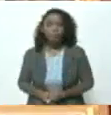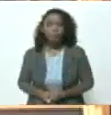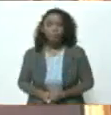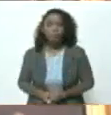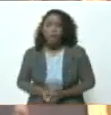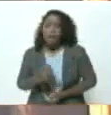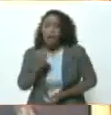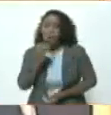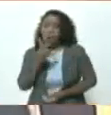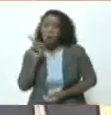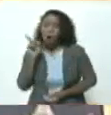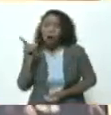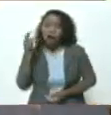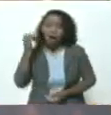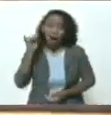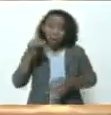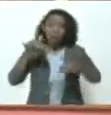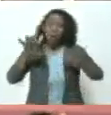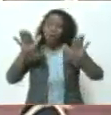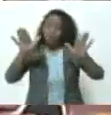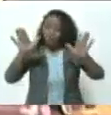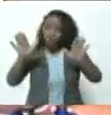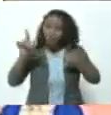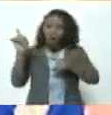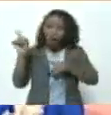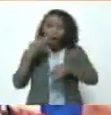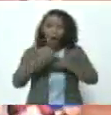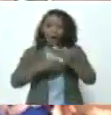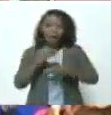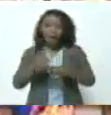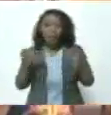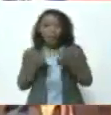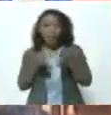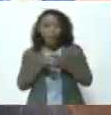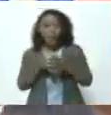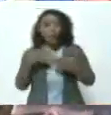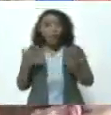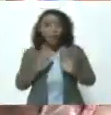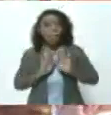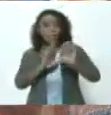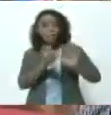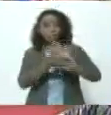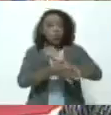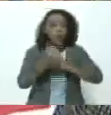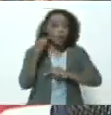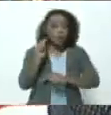Bueno, ahí tú tienes, por supuesto, que apelar a un equipo que te apoye, que